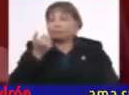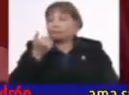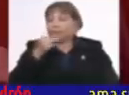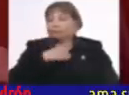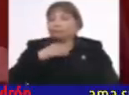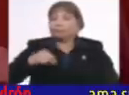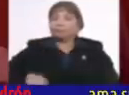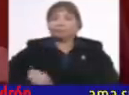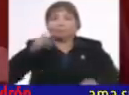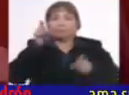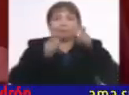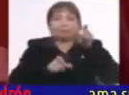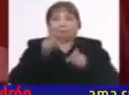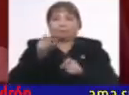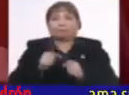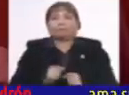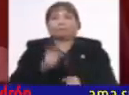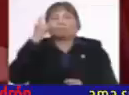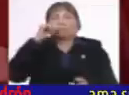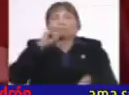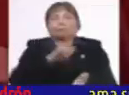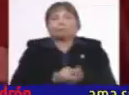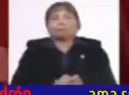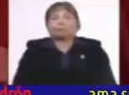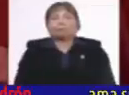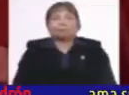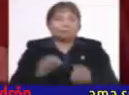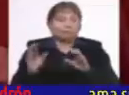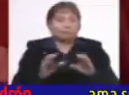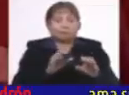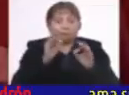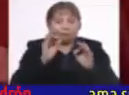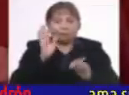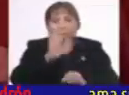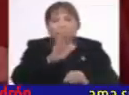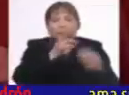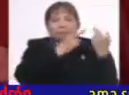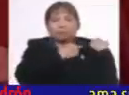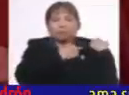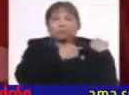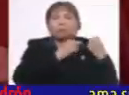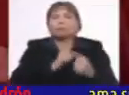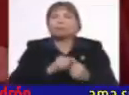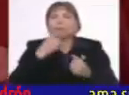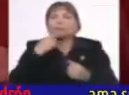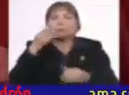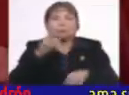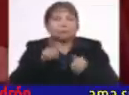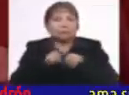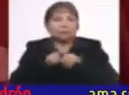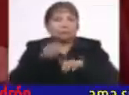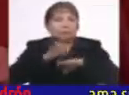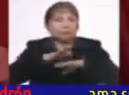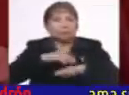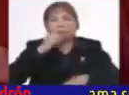al ministerio público para que actúe conforme a sus contribuciones y hago un llamado también